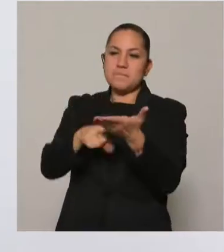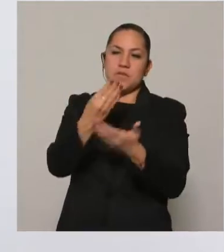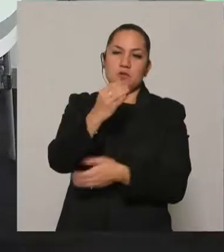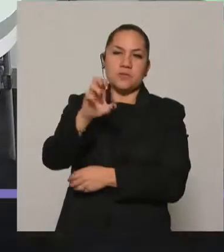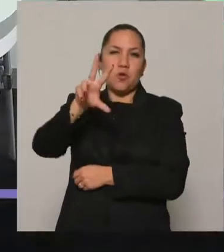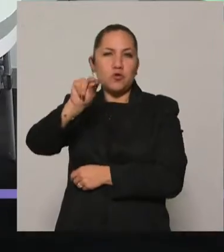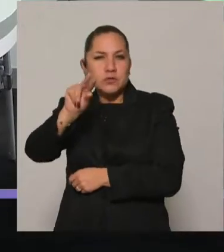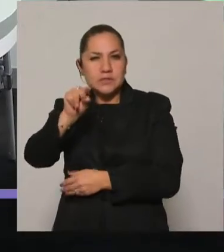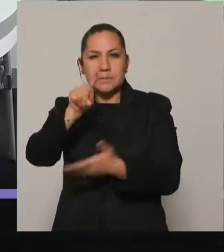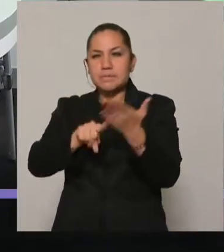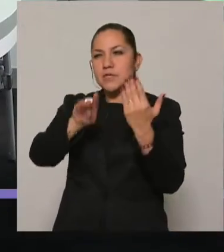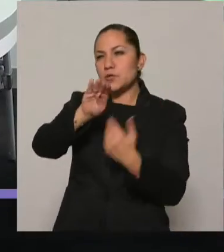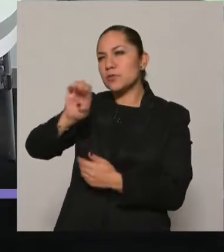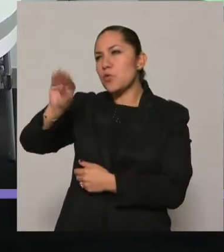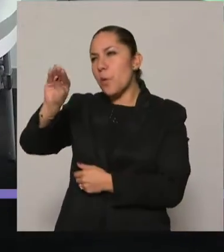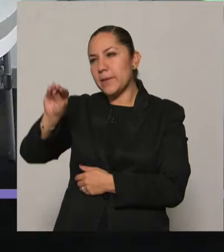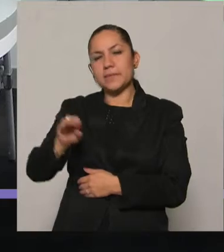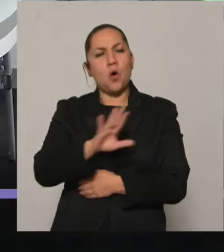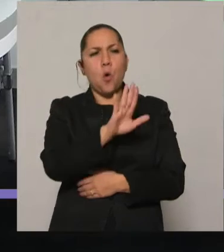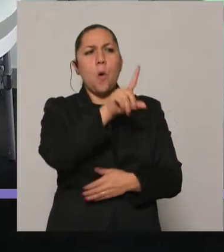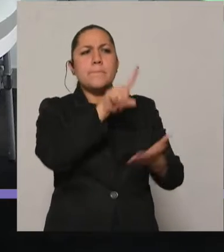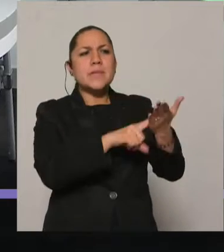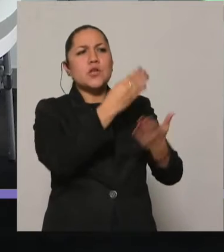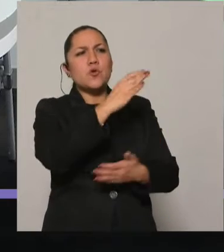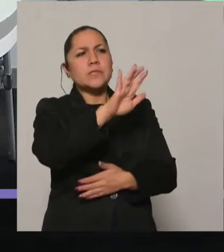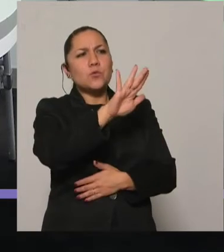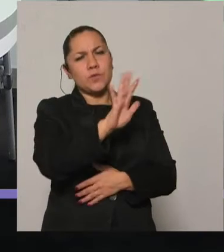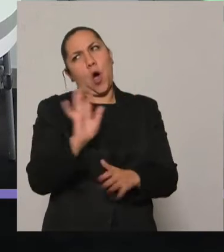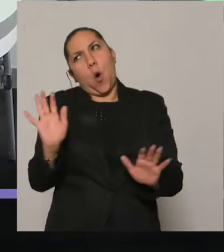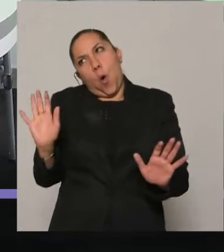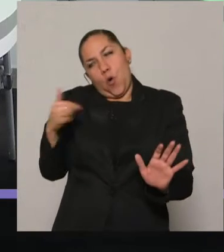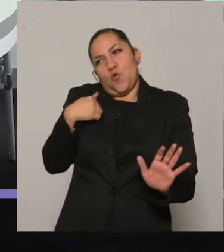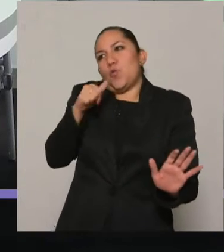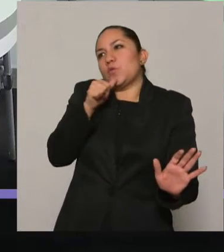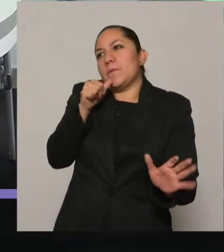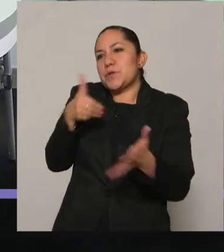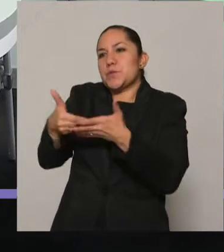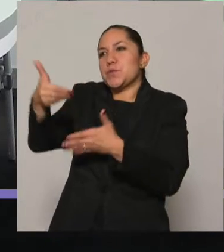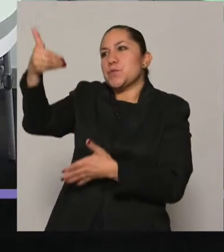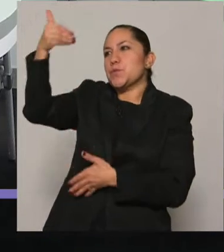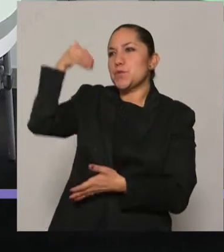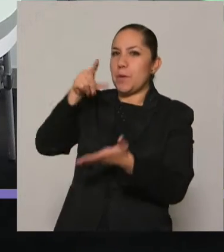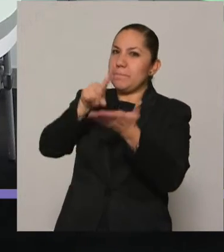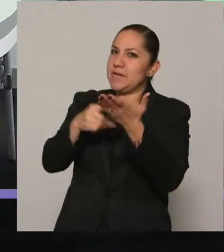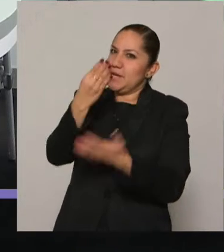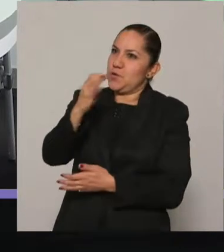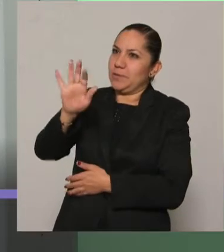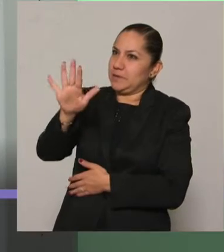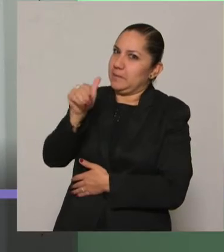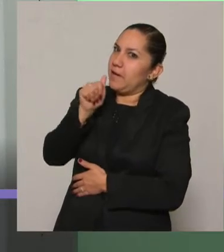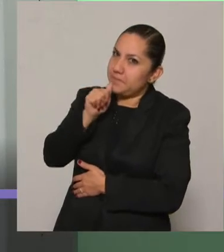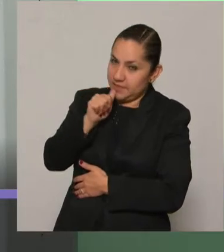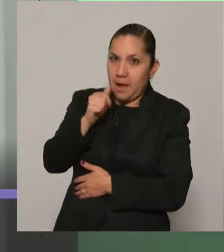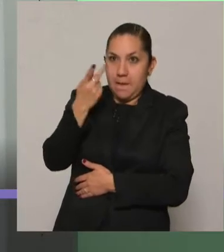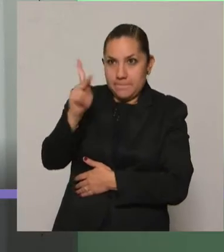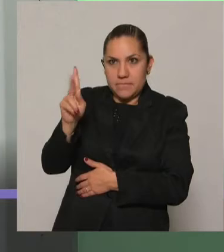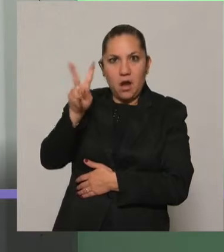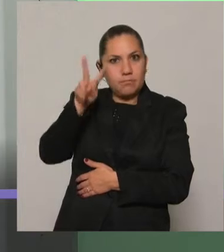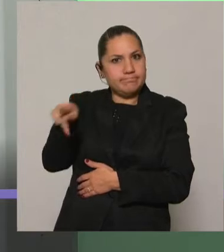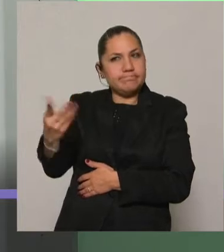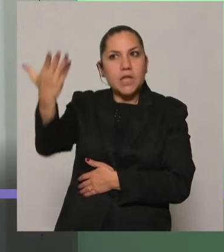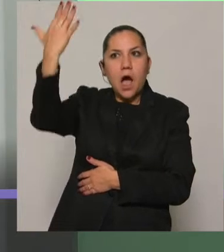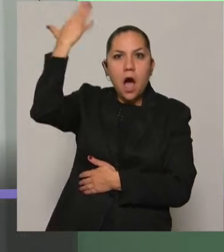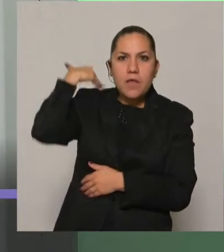los 50. Bueno, ya esa ya no nos tocaron, pero eran también años muy importantes, llenos de color